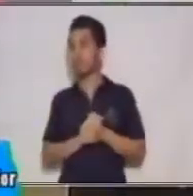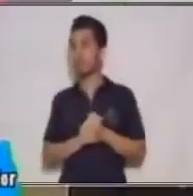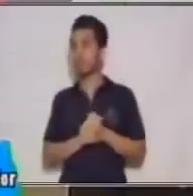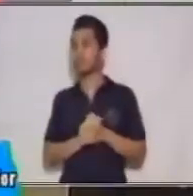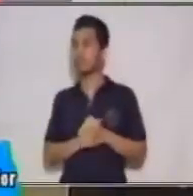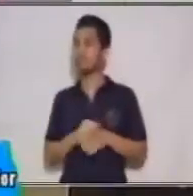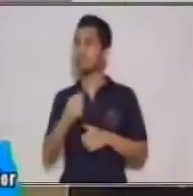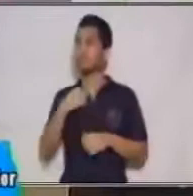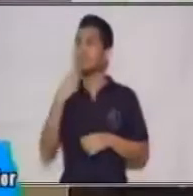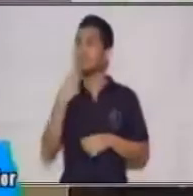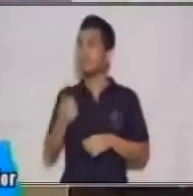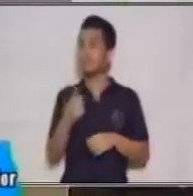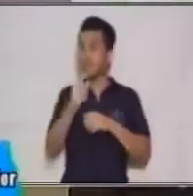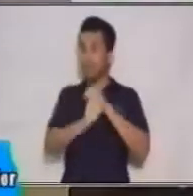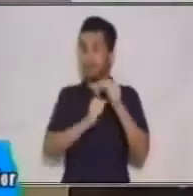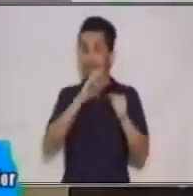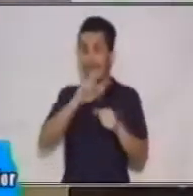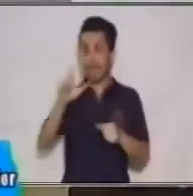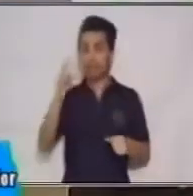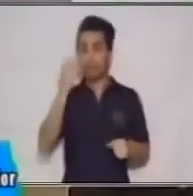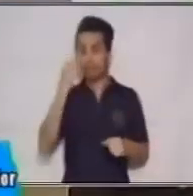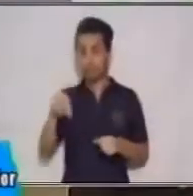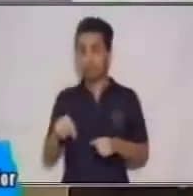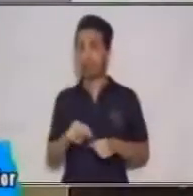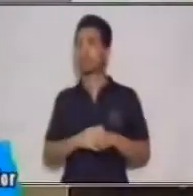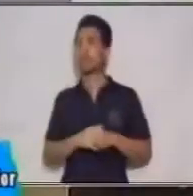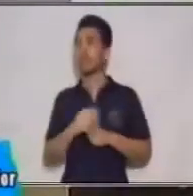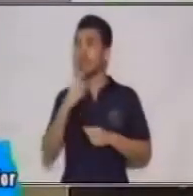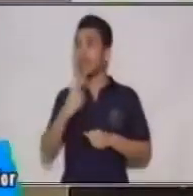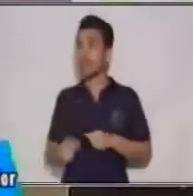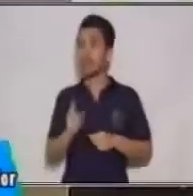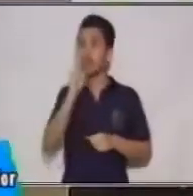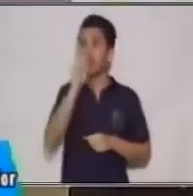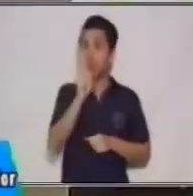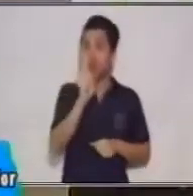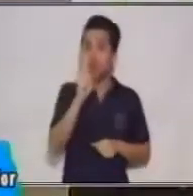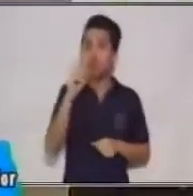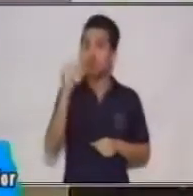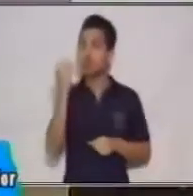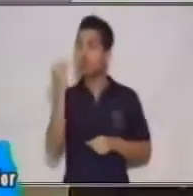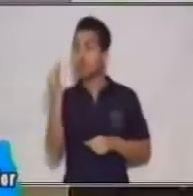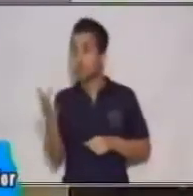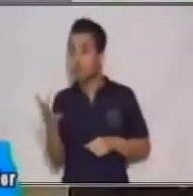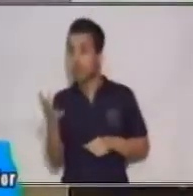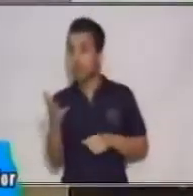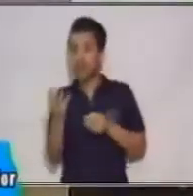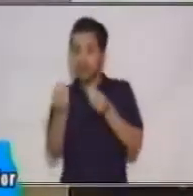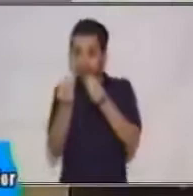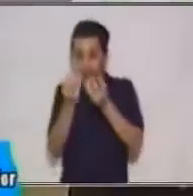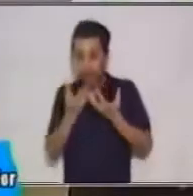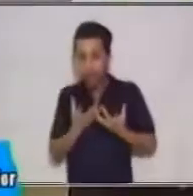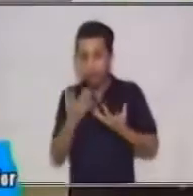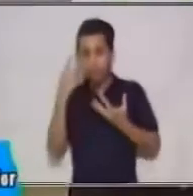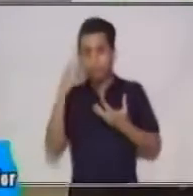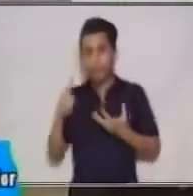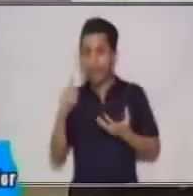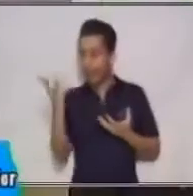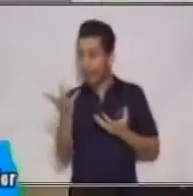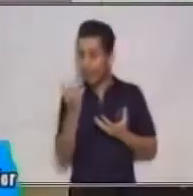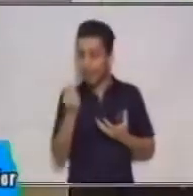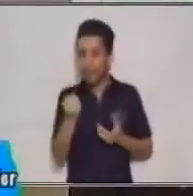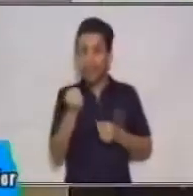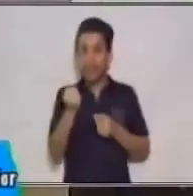hablamos sobre una fracción, veamos, dice, es un número que se divide, que se obtiene al dividir un entero en partes